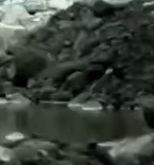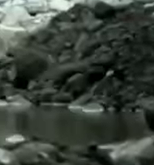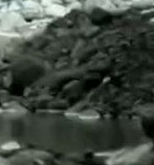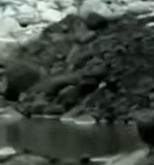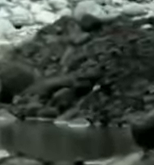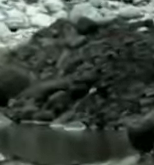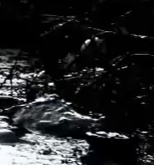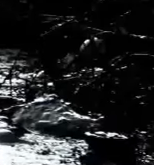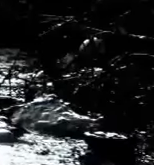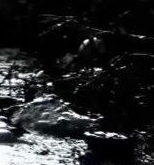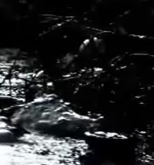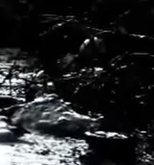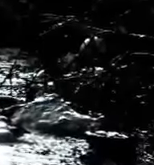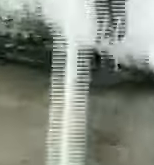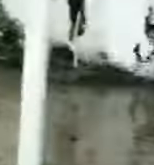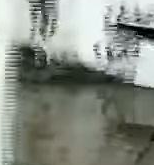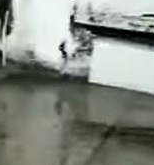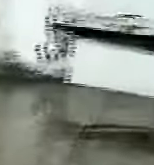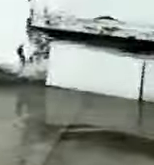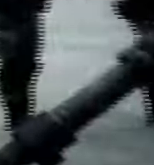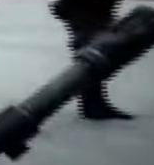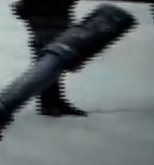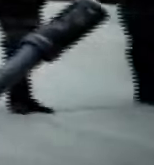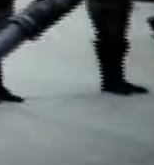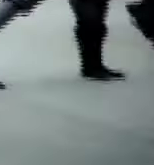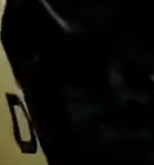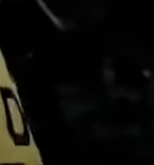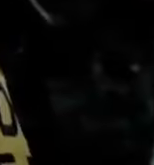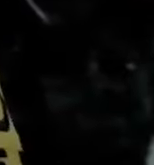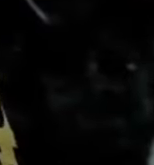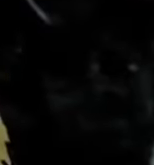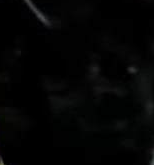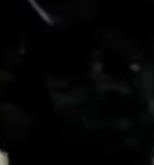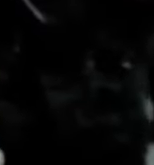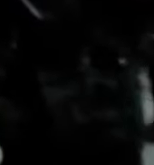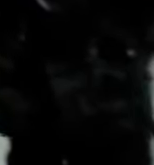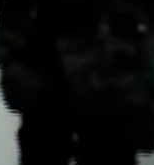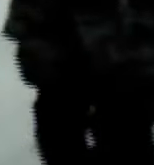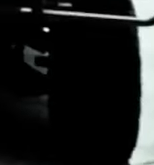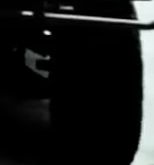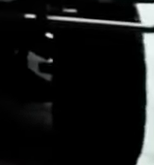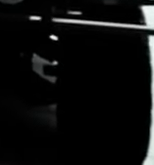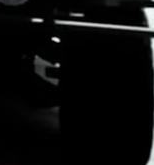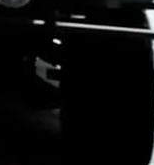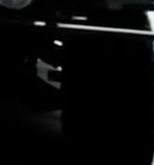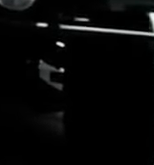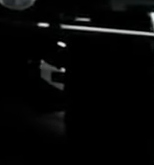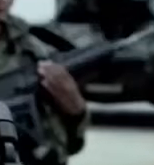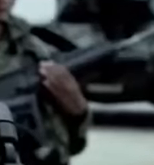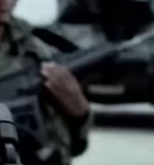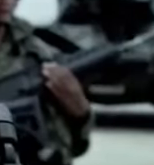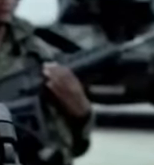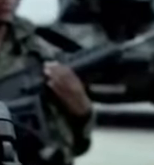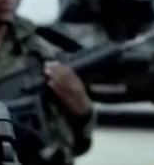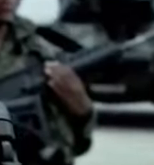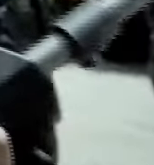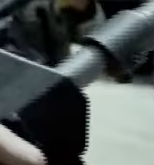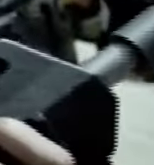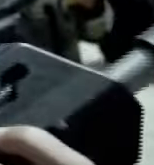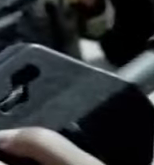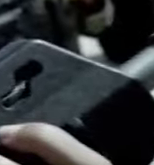tu legado. Juramos dar nuestra vida para proteger al pueblo de México. Me comprometo. Me